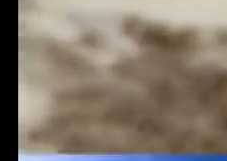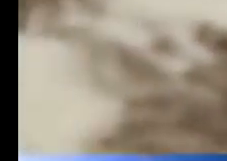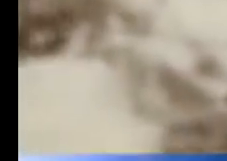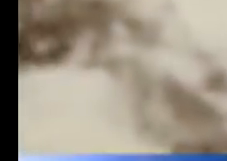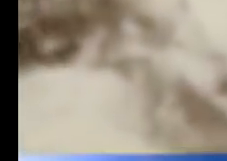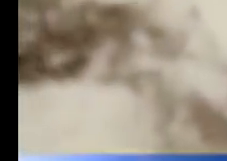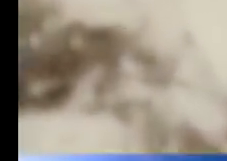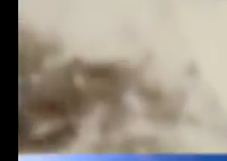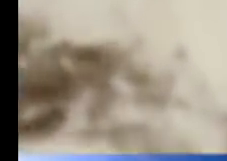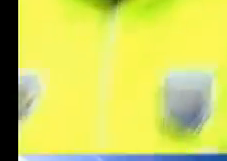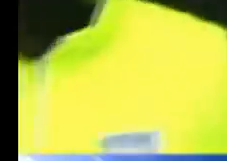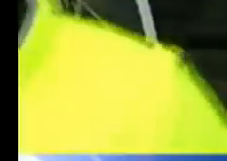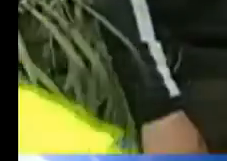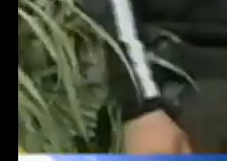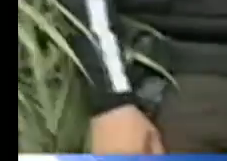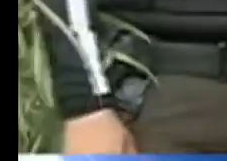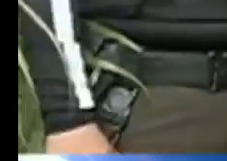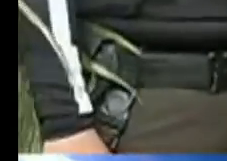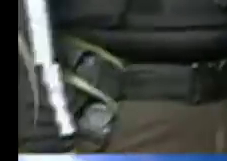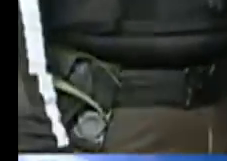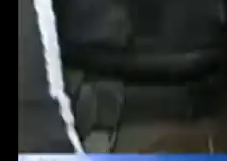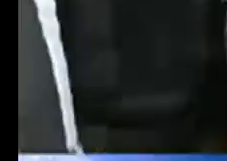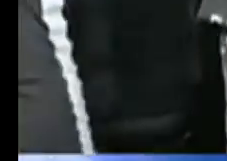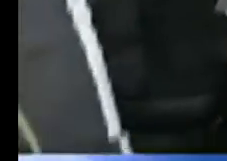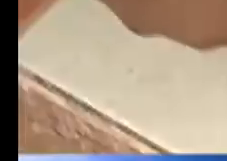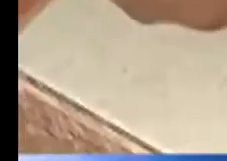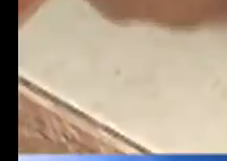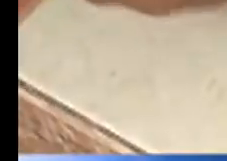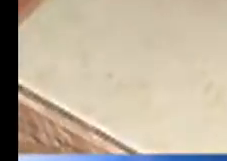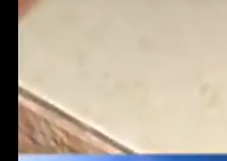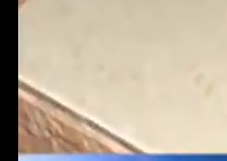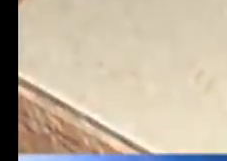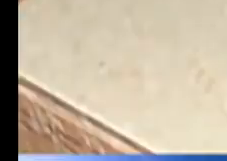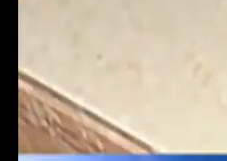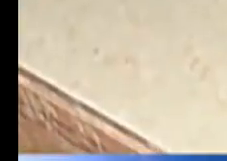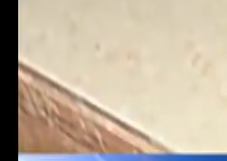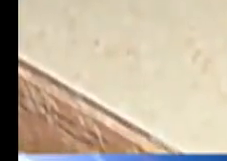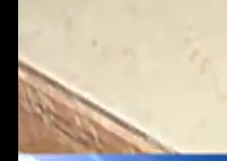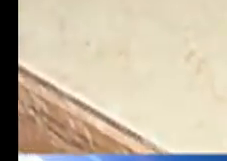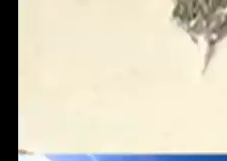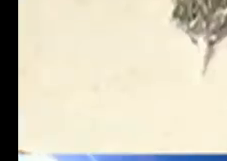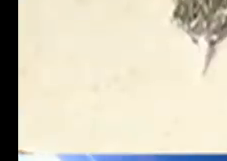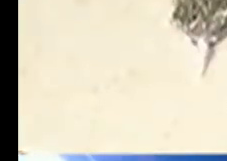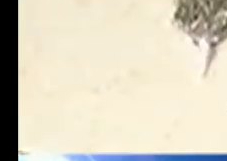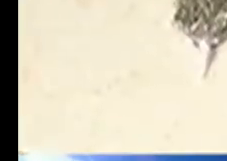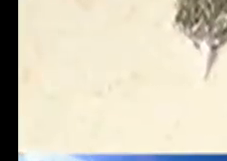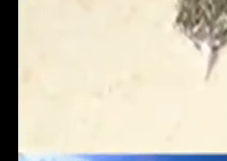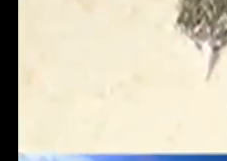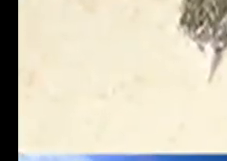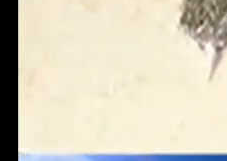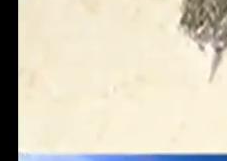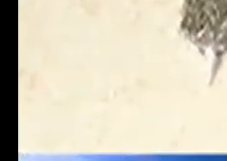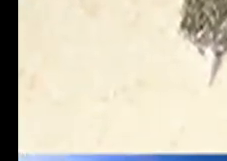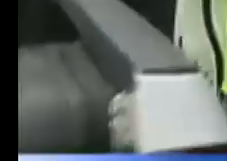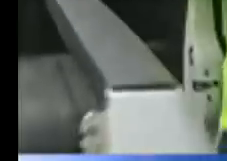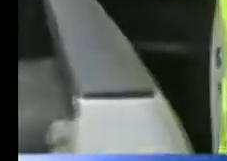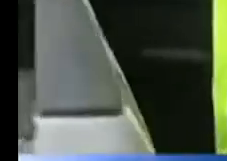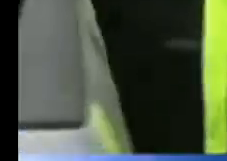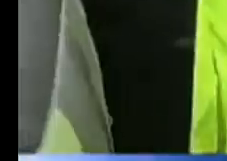Además, policía decomisa droga y detiene a varias personas durante un operativo contra el